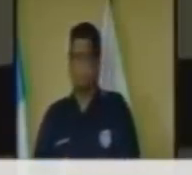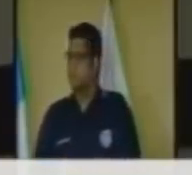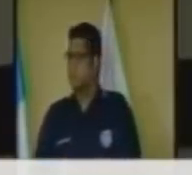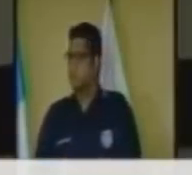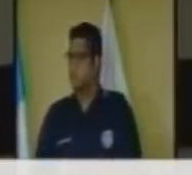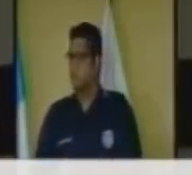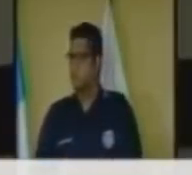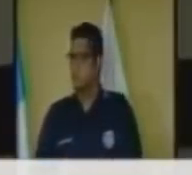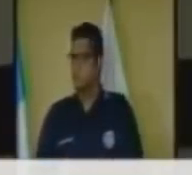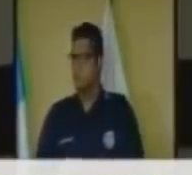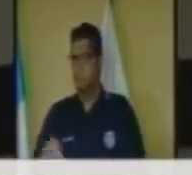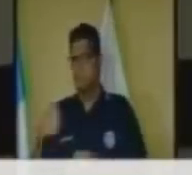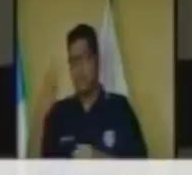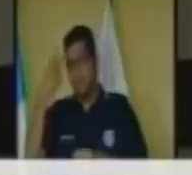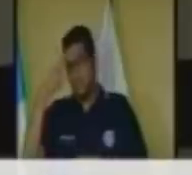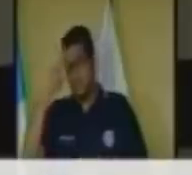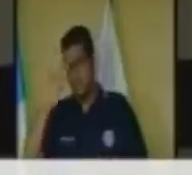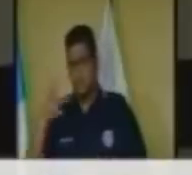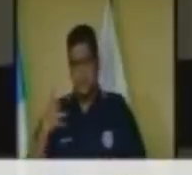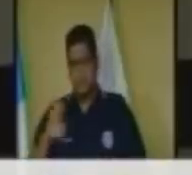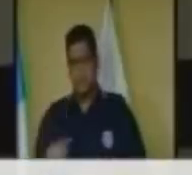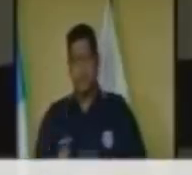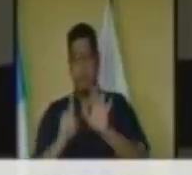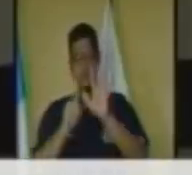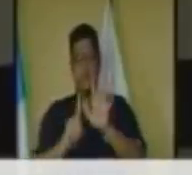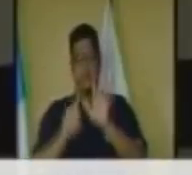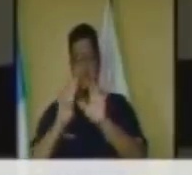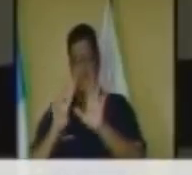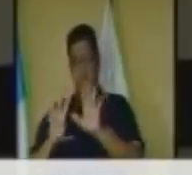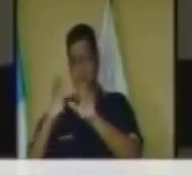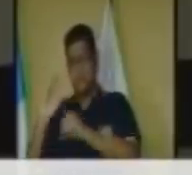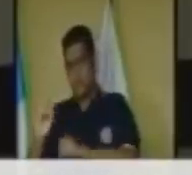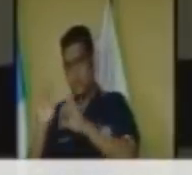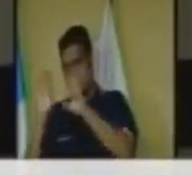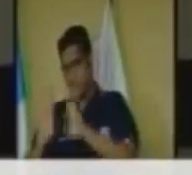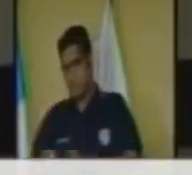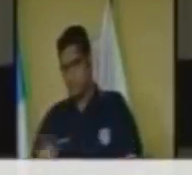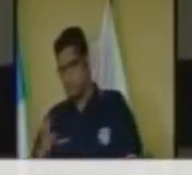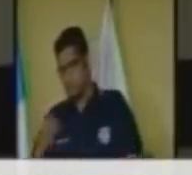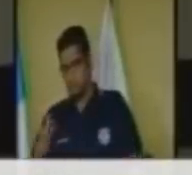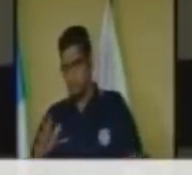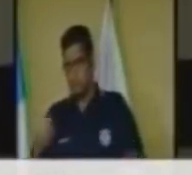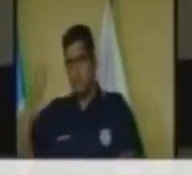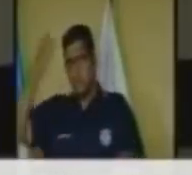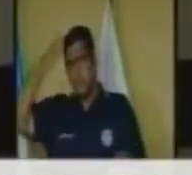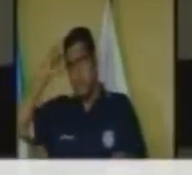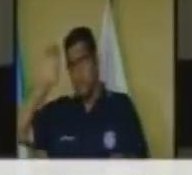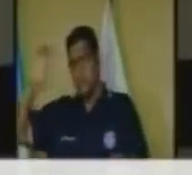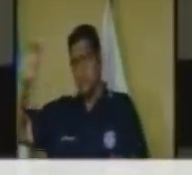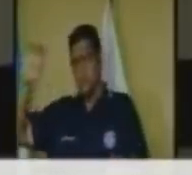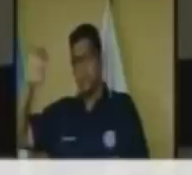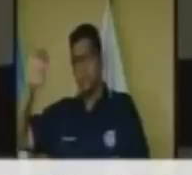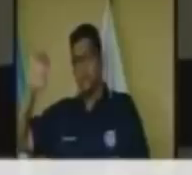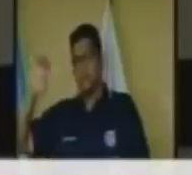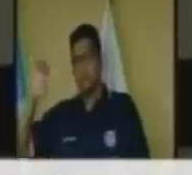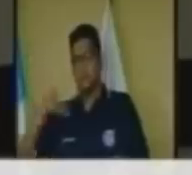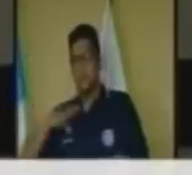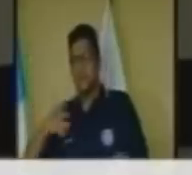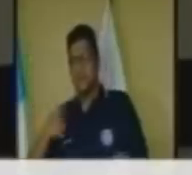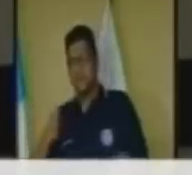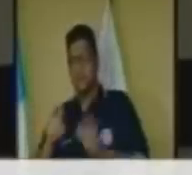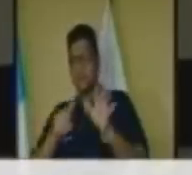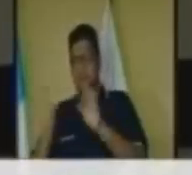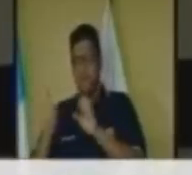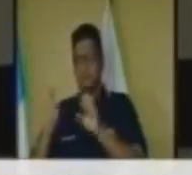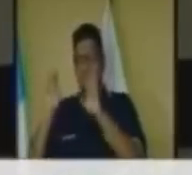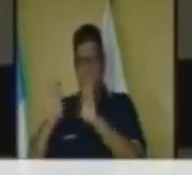es México, 690 pasajeros promedio estamos teniendo, lo que es de Europa, tenemos un promedio de 190 pasajeros